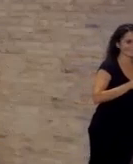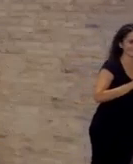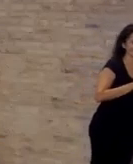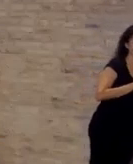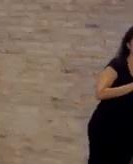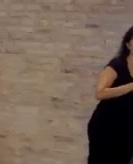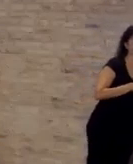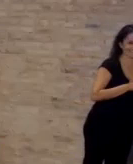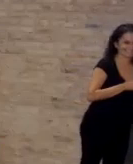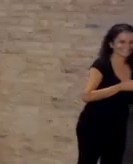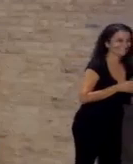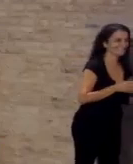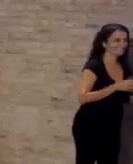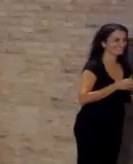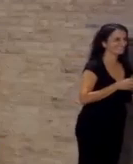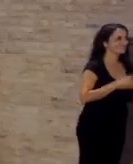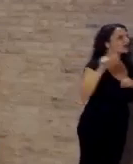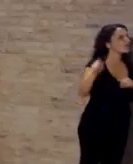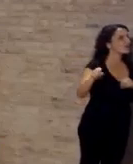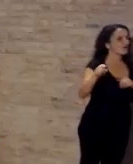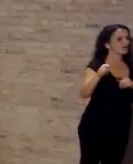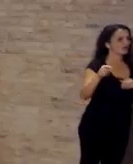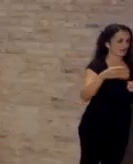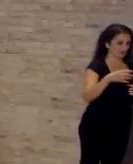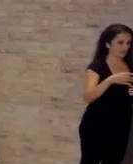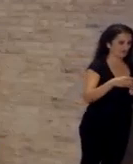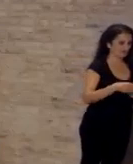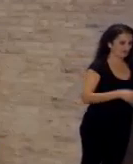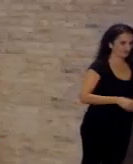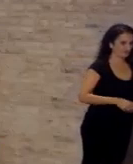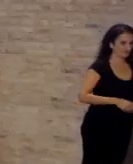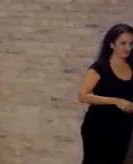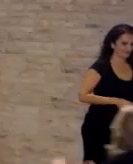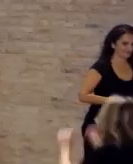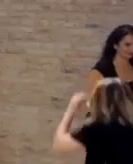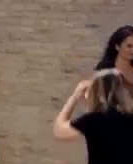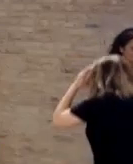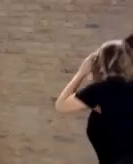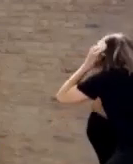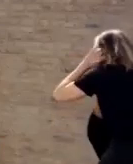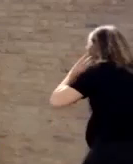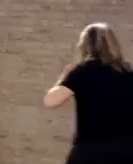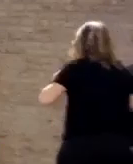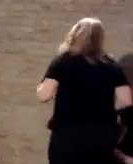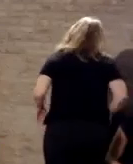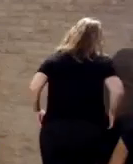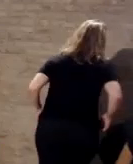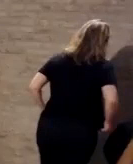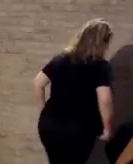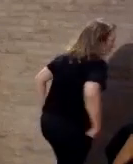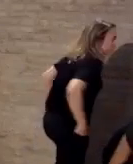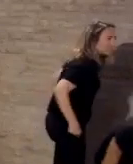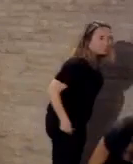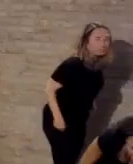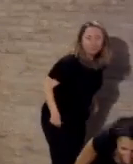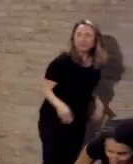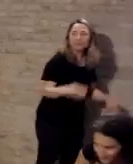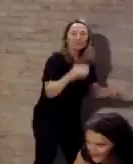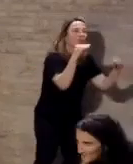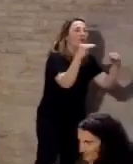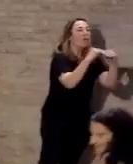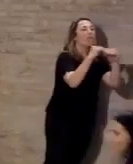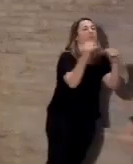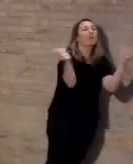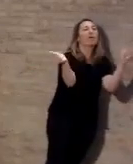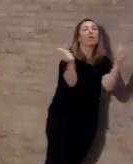bueno y escuchame Y vos el curso con quién lo tuviste que hacer con Fernanda con